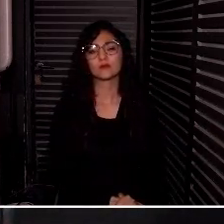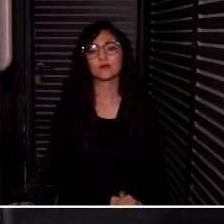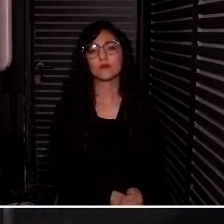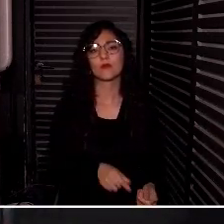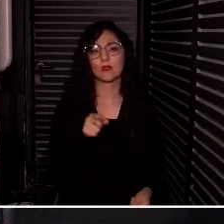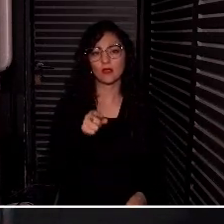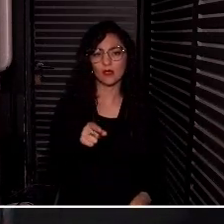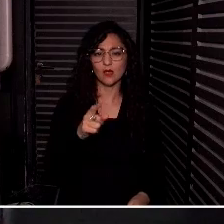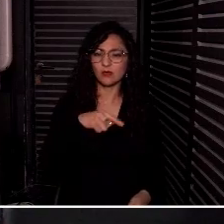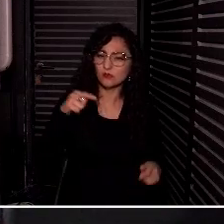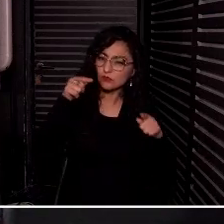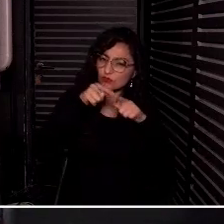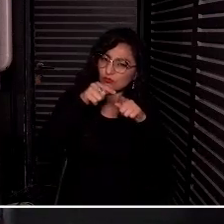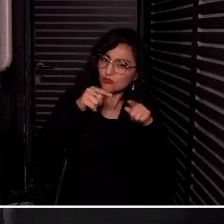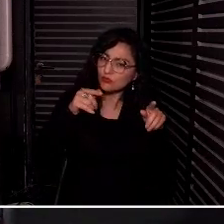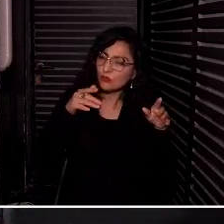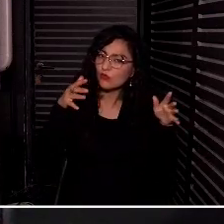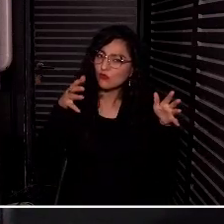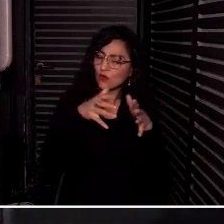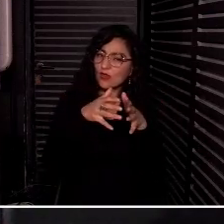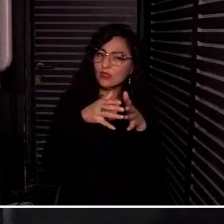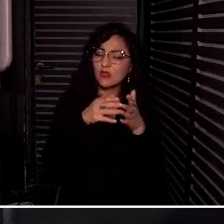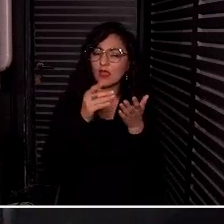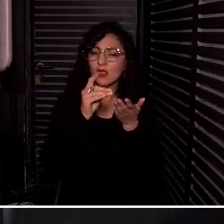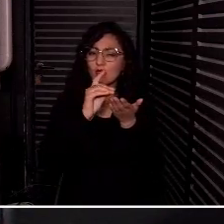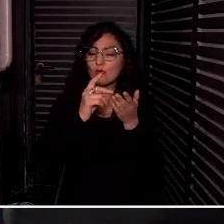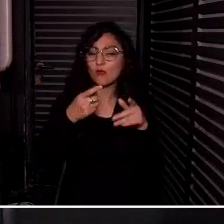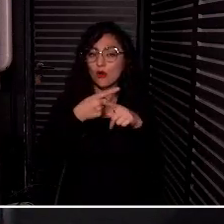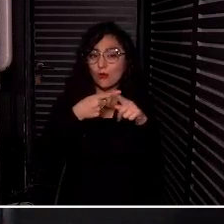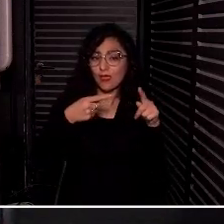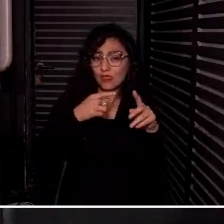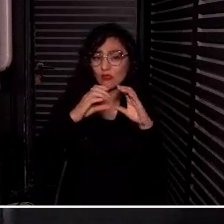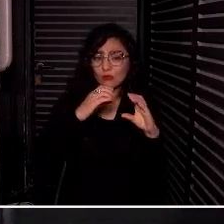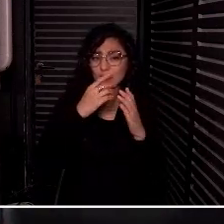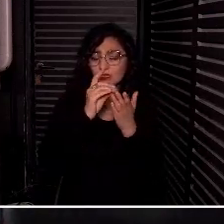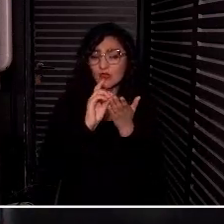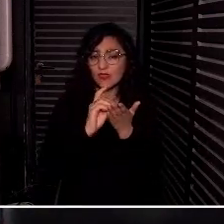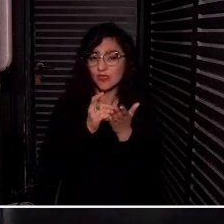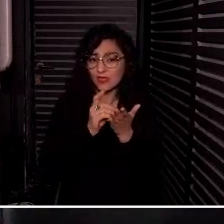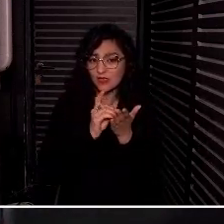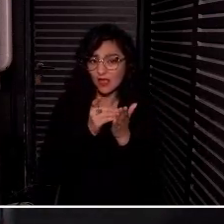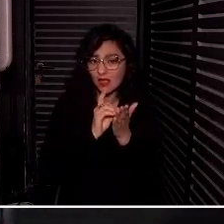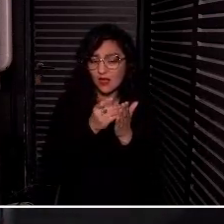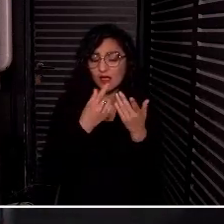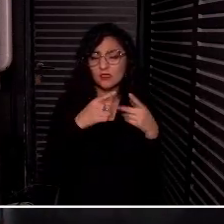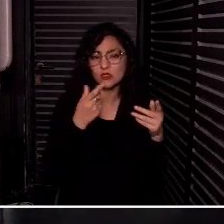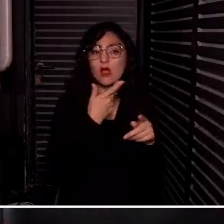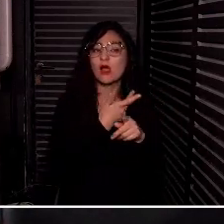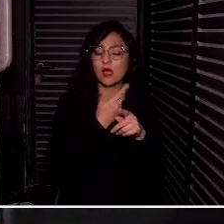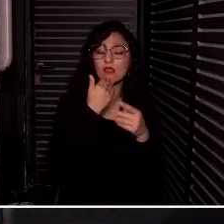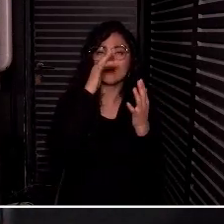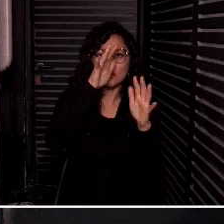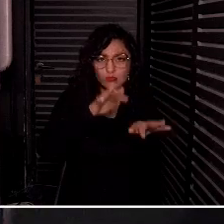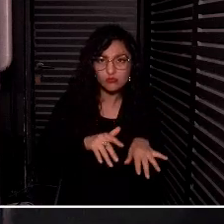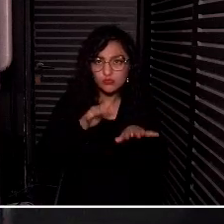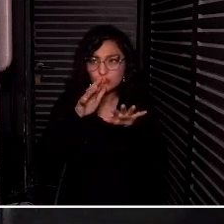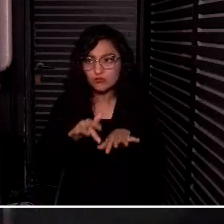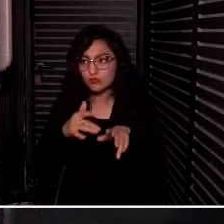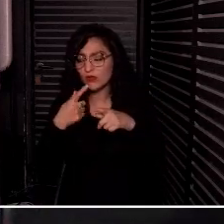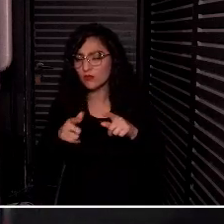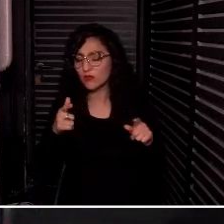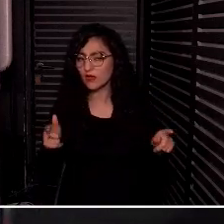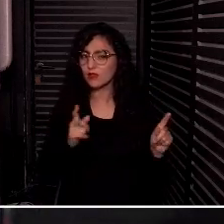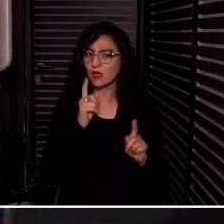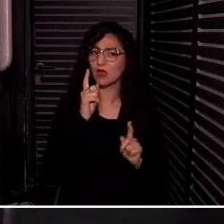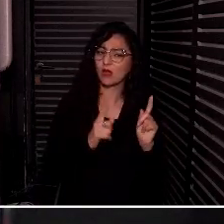ha concentrado fuertemente en los medios digitales pero para compartir un poco las ganancias hay muchos medios escritos en el mundo que empezaron a iniciar acciones y